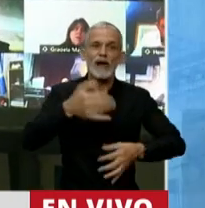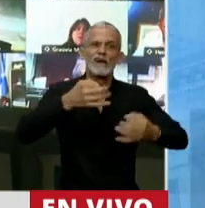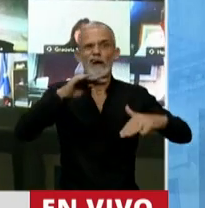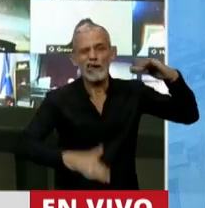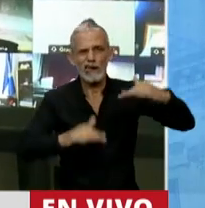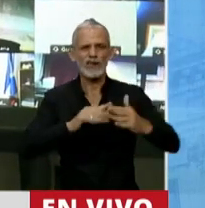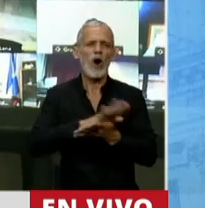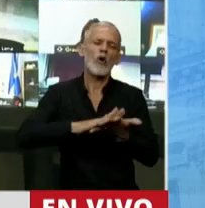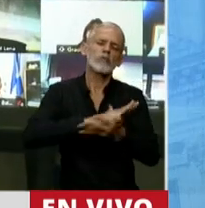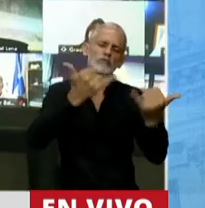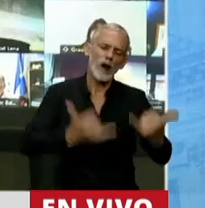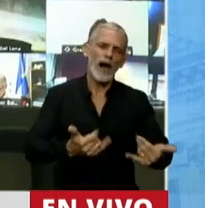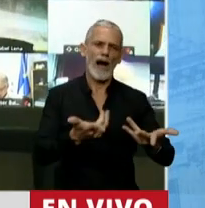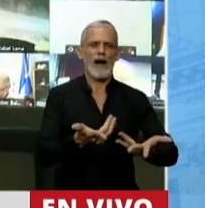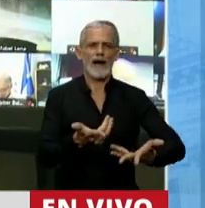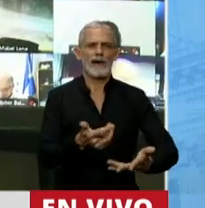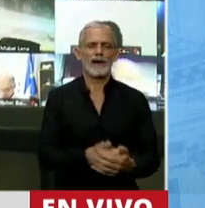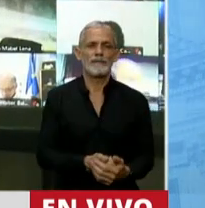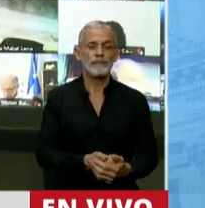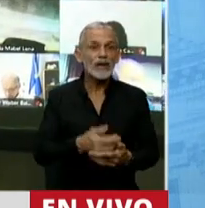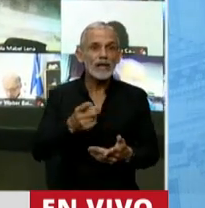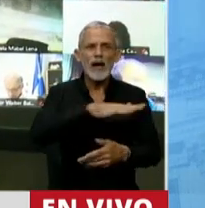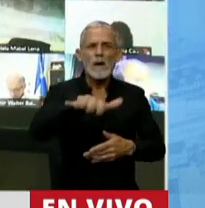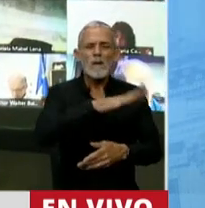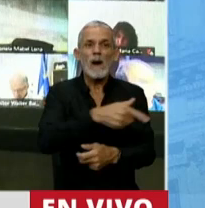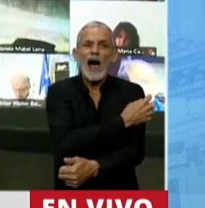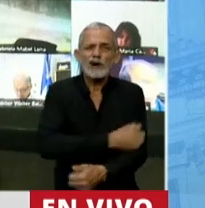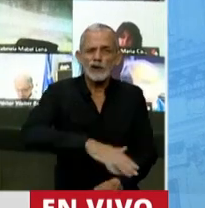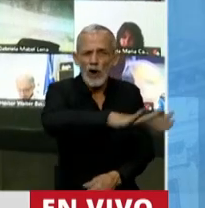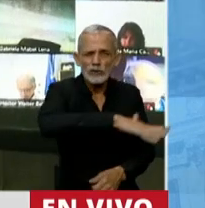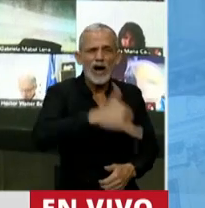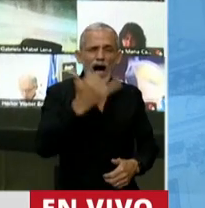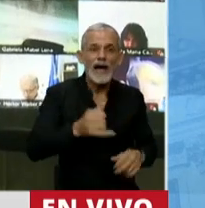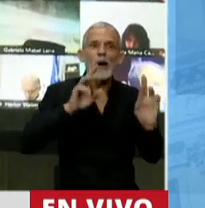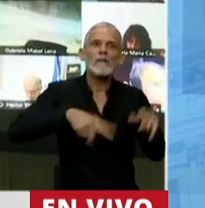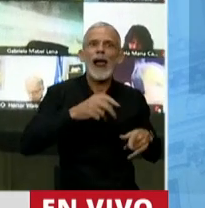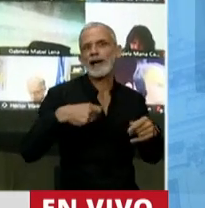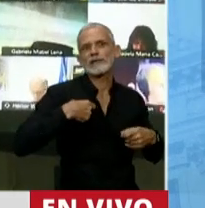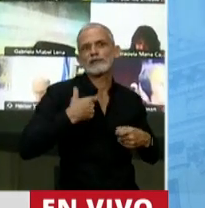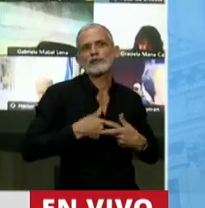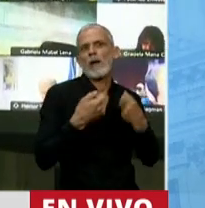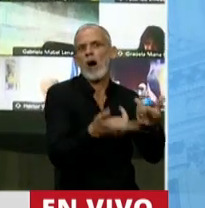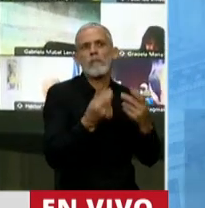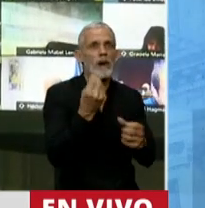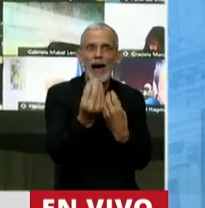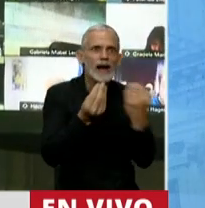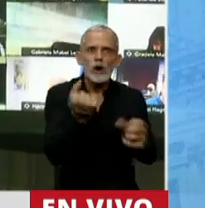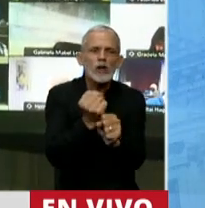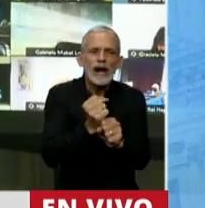injusticia, corrupción, barrios de emergencia y planes sociales en vez de